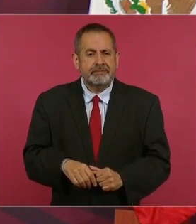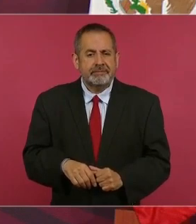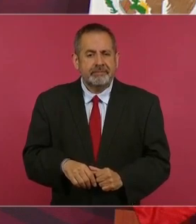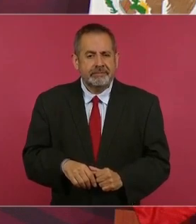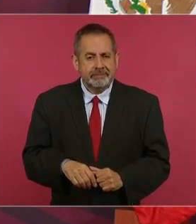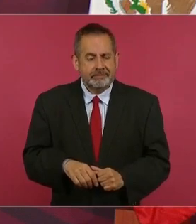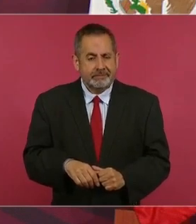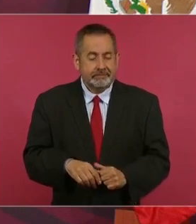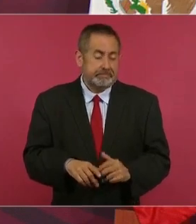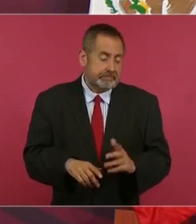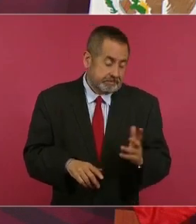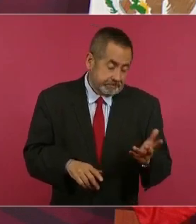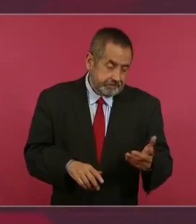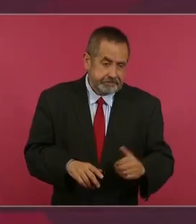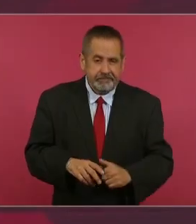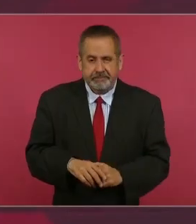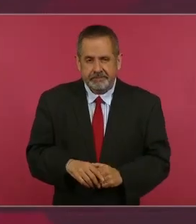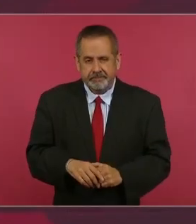pues algo